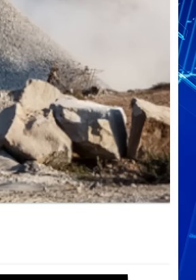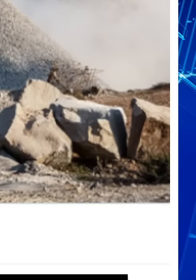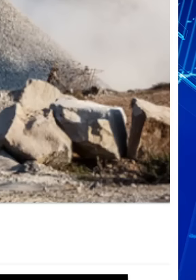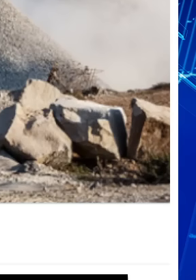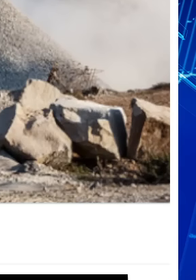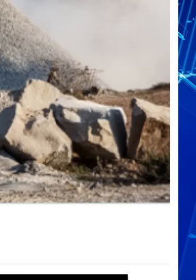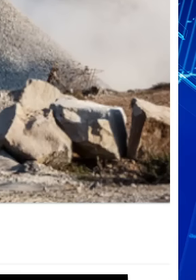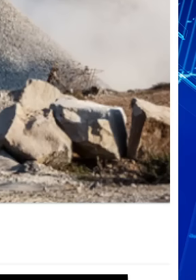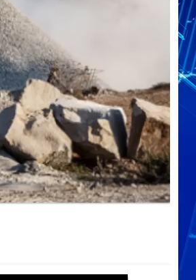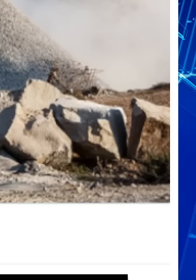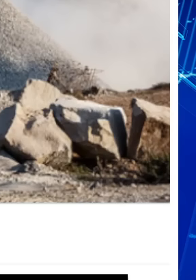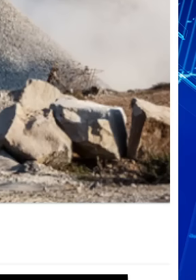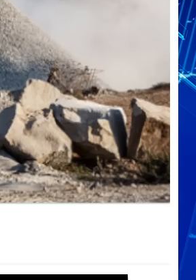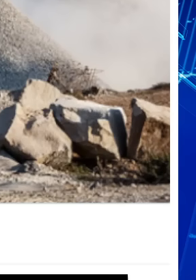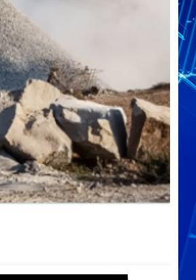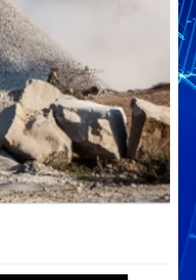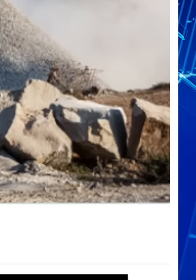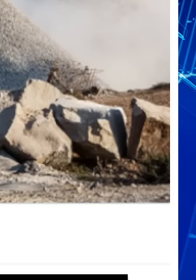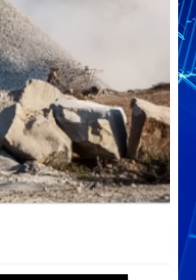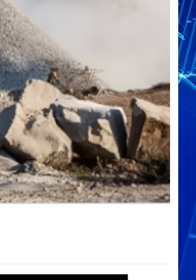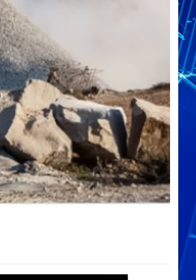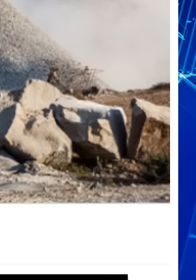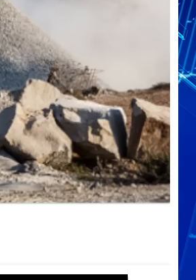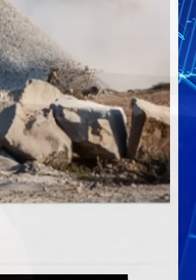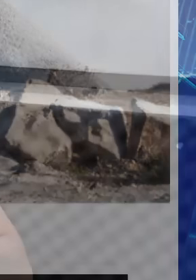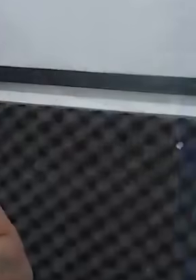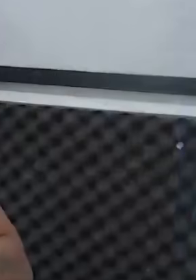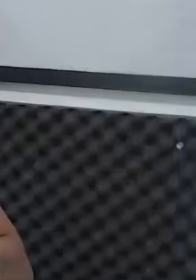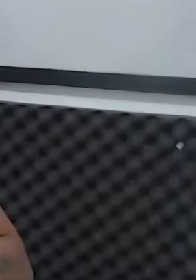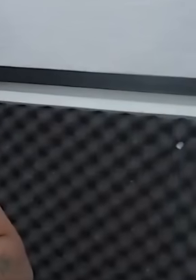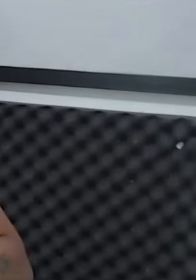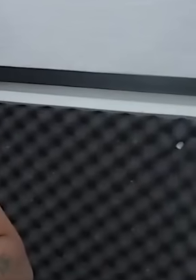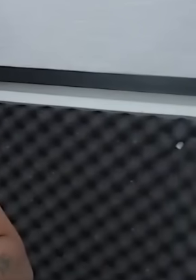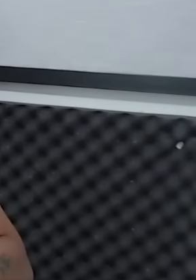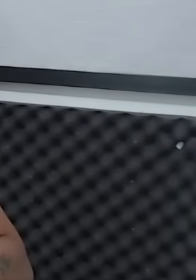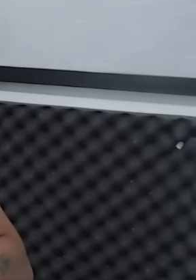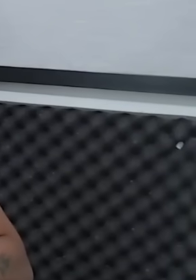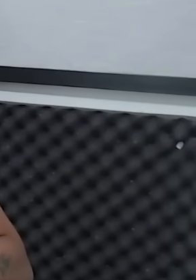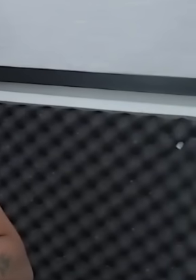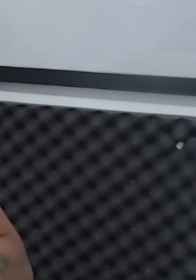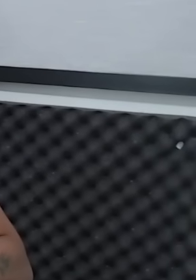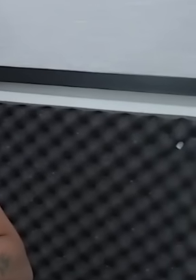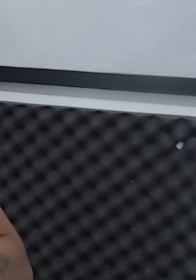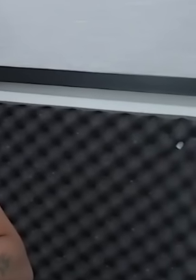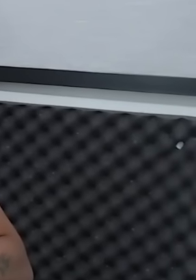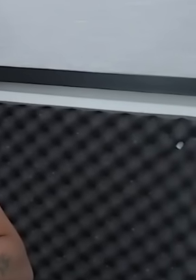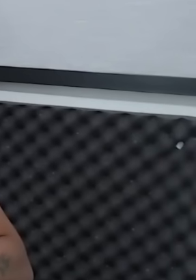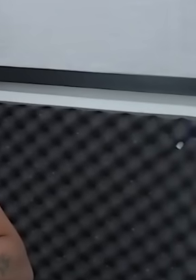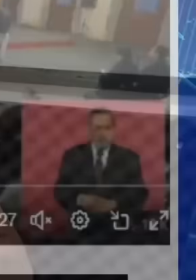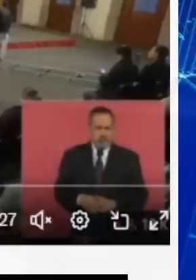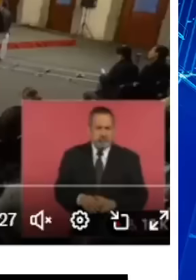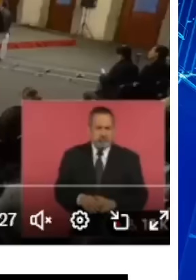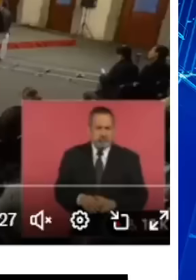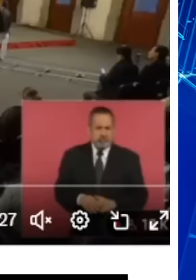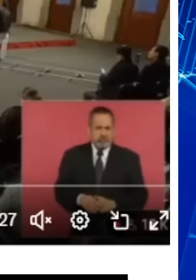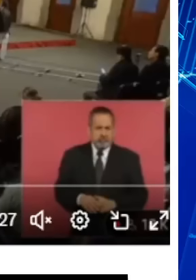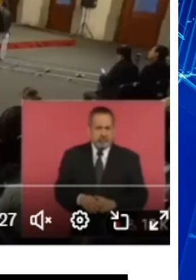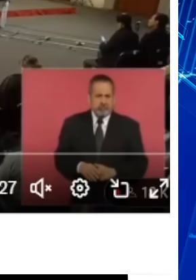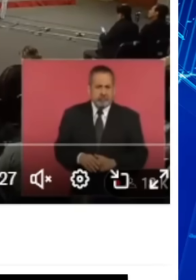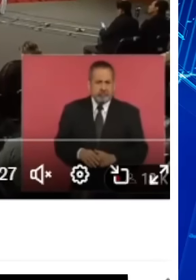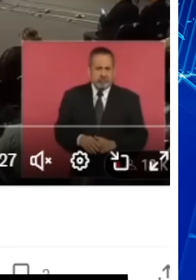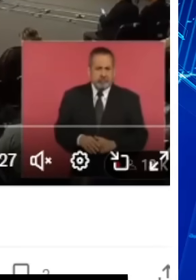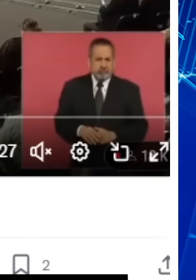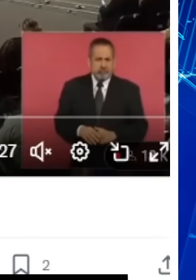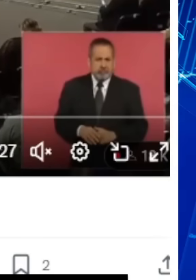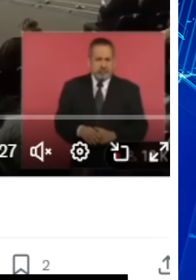él ha sido muy respetuoso de las decisiones mexicanas el mismo presidente decía verdad fuerte